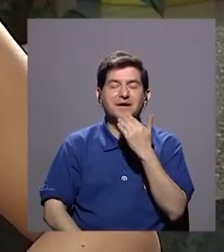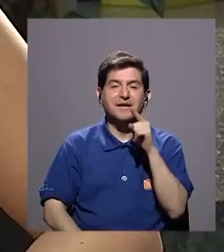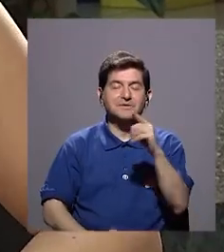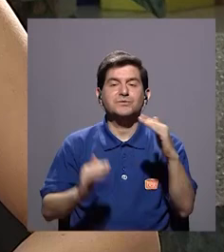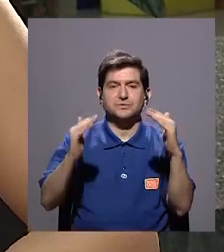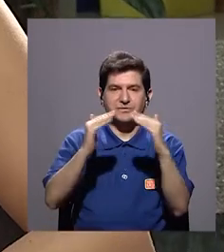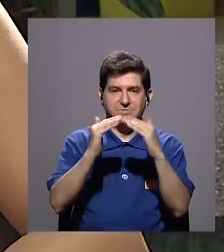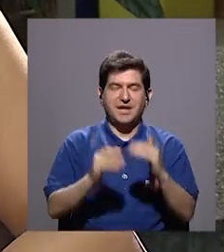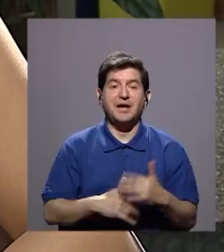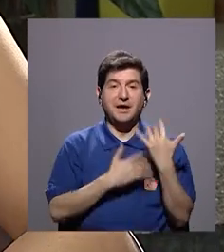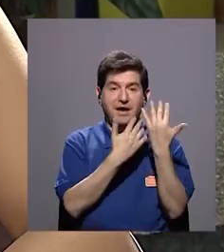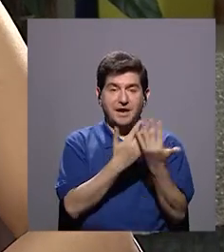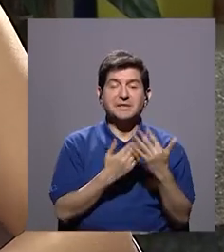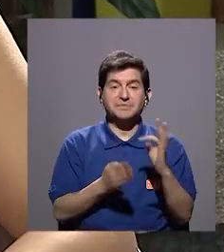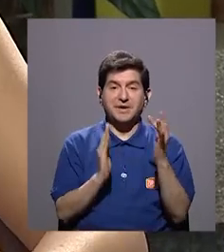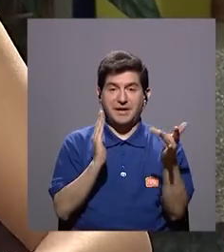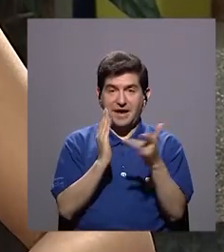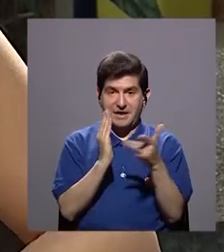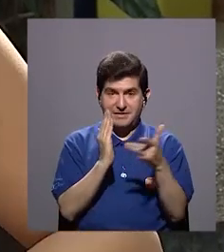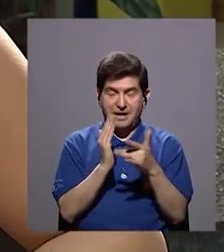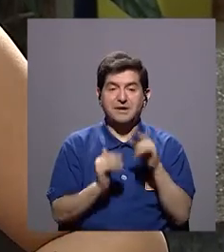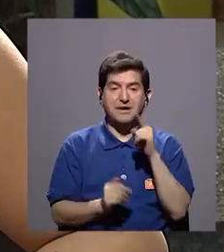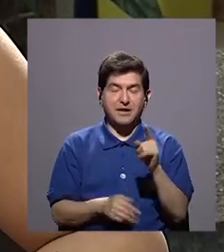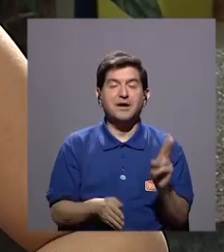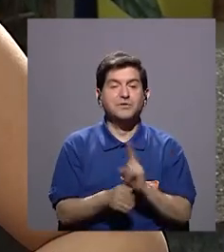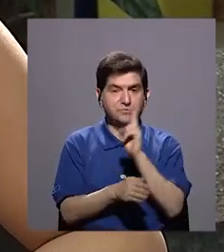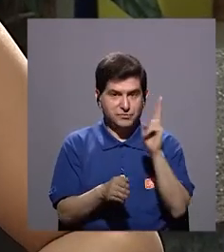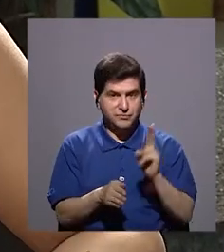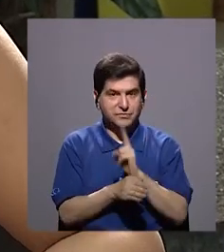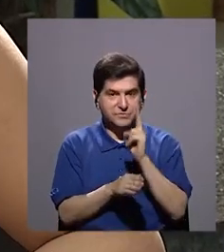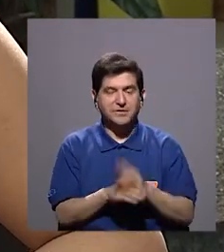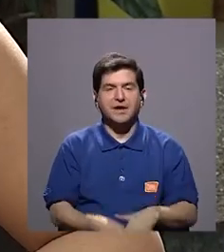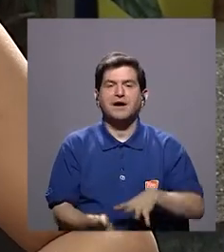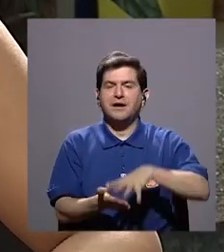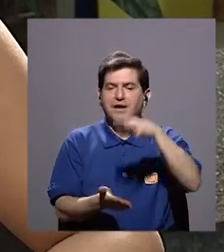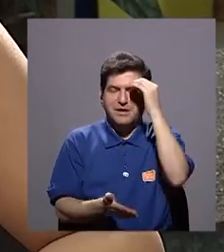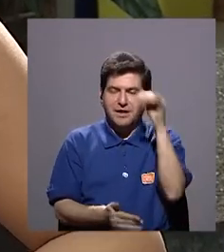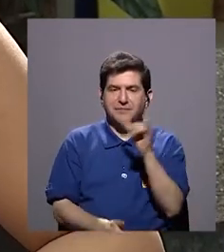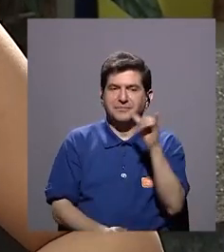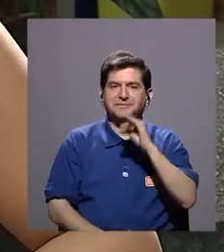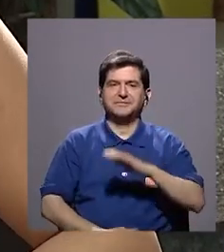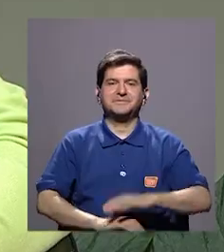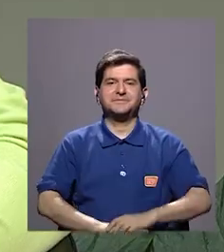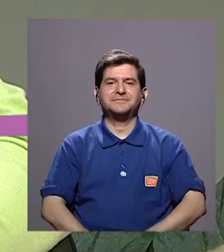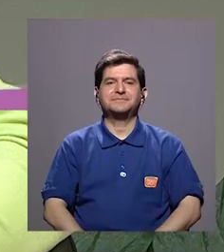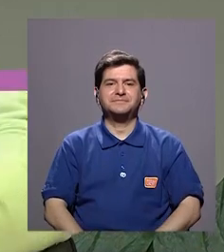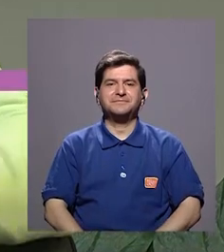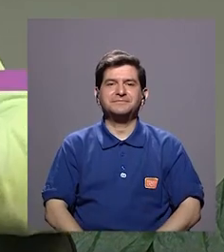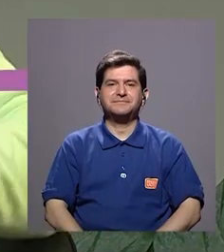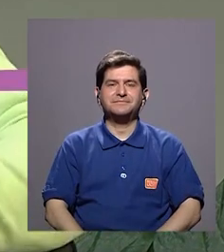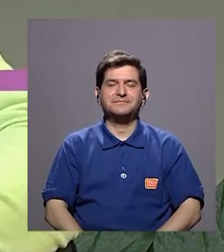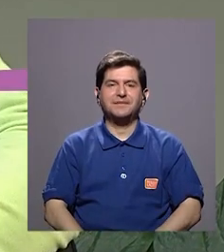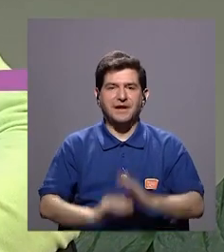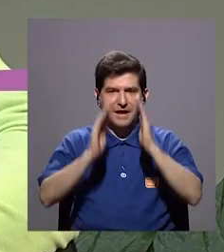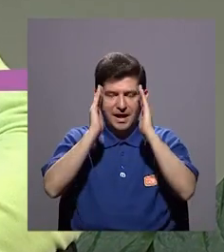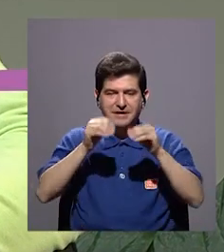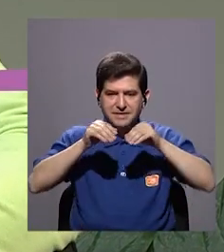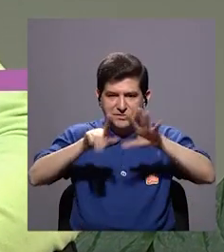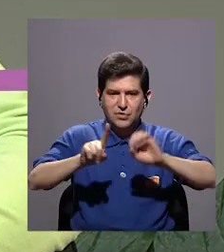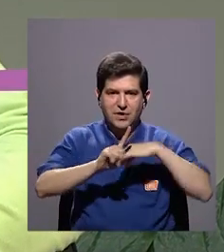Muchísimas gracias allá en sus hogares. Esperamos que esta técnica pueda ser de gran utilidad y puedan aprenderla también. Ya sabe que puede